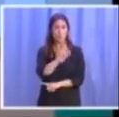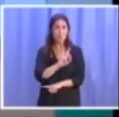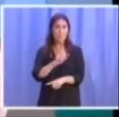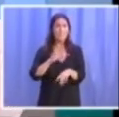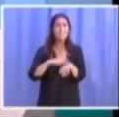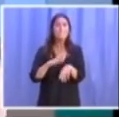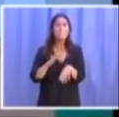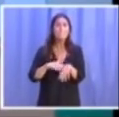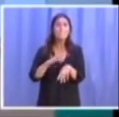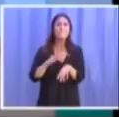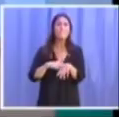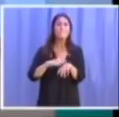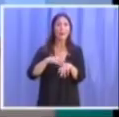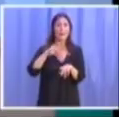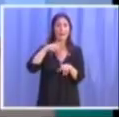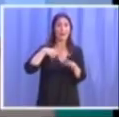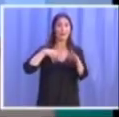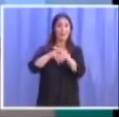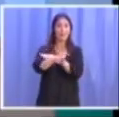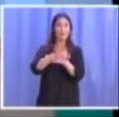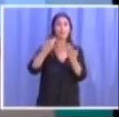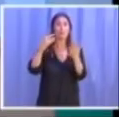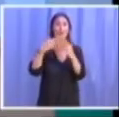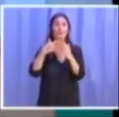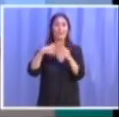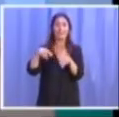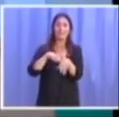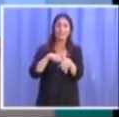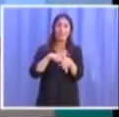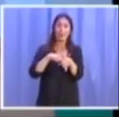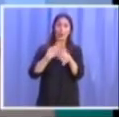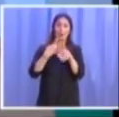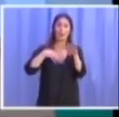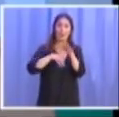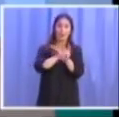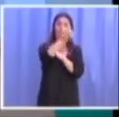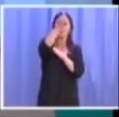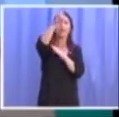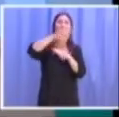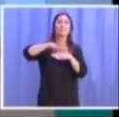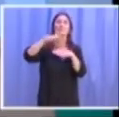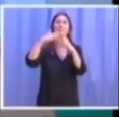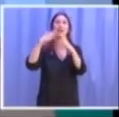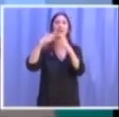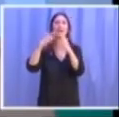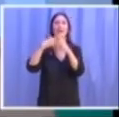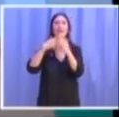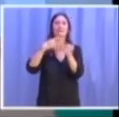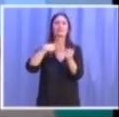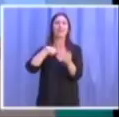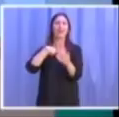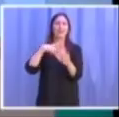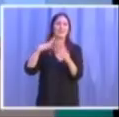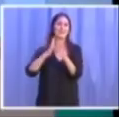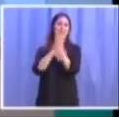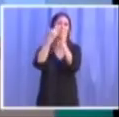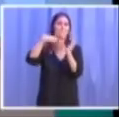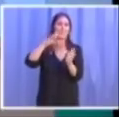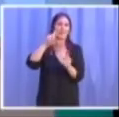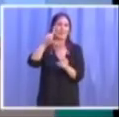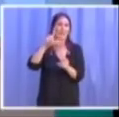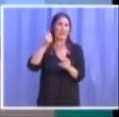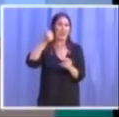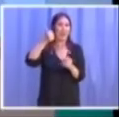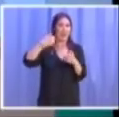con una, donde se entre con una casa de tipología de la zona y se salga en una casa en San Miguel Alto con la misma tipología. Empedrado,